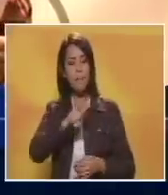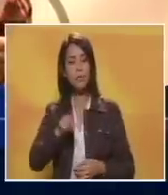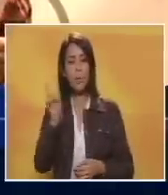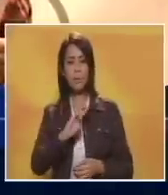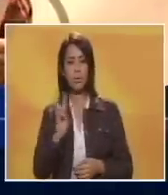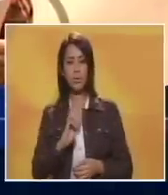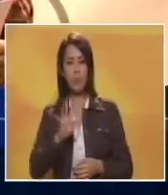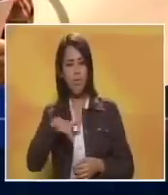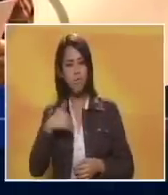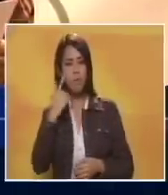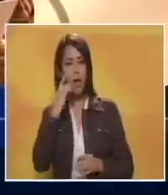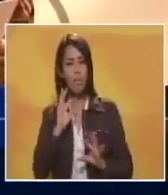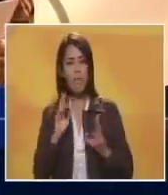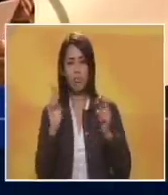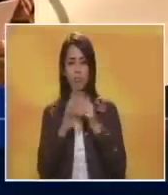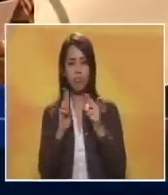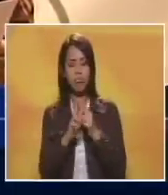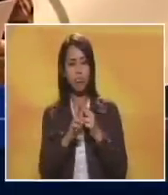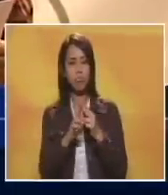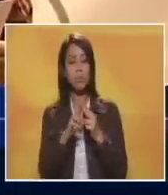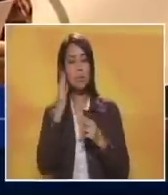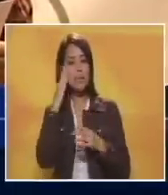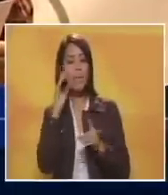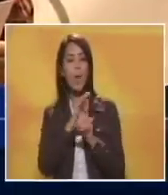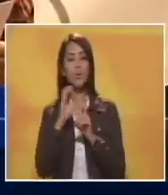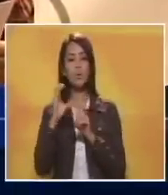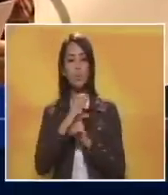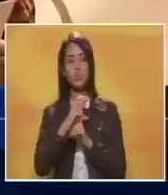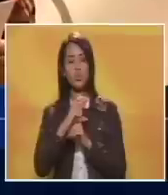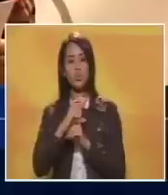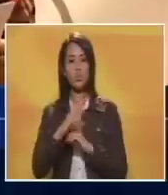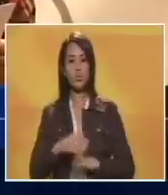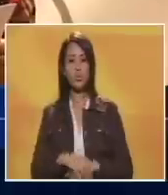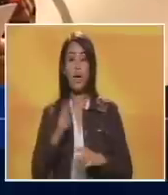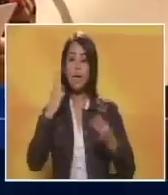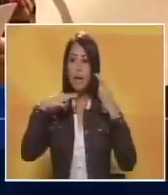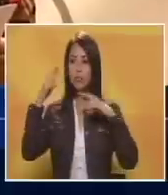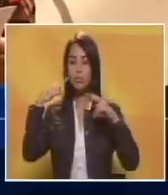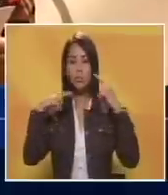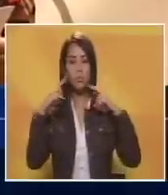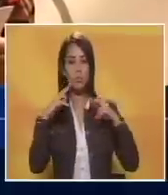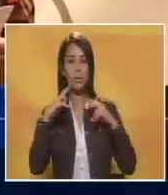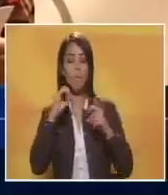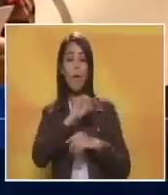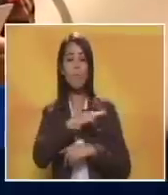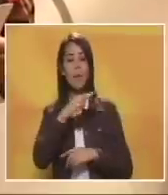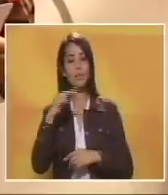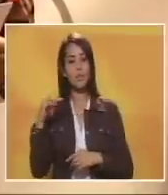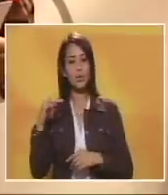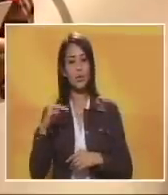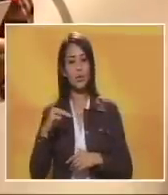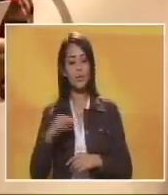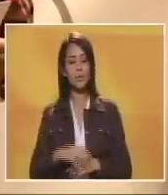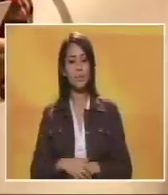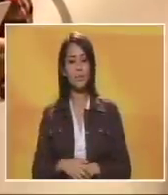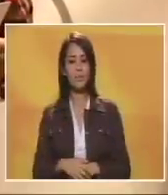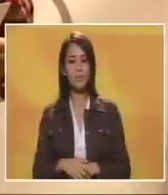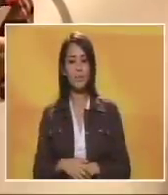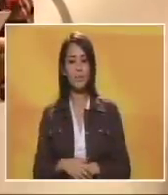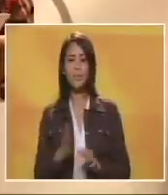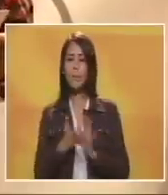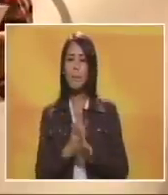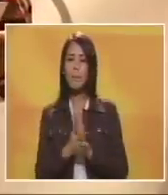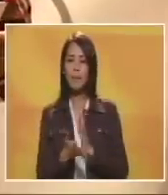venezolanos pueden conocer la cultura y el turismo de Indonesia para que